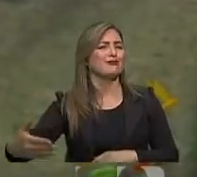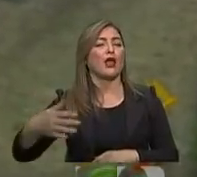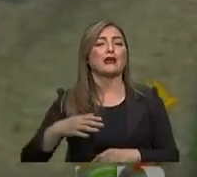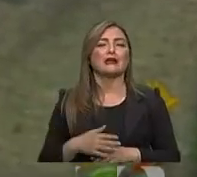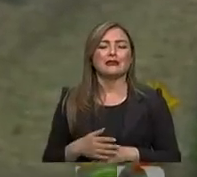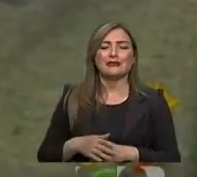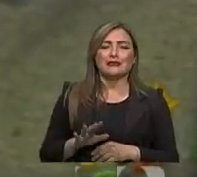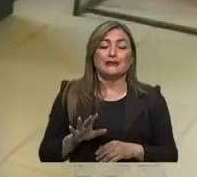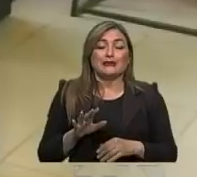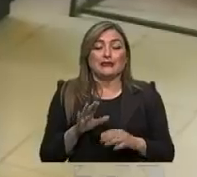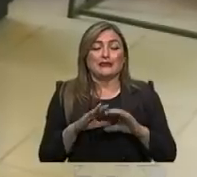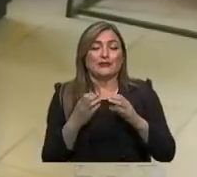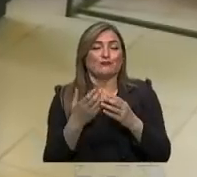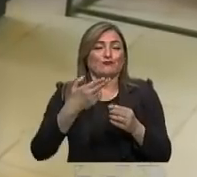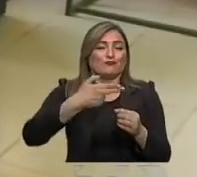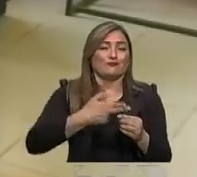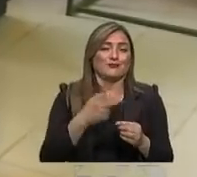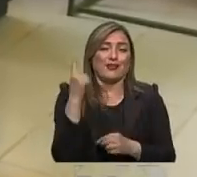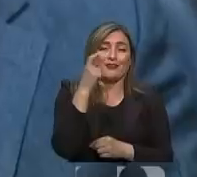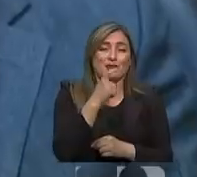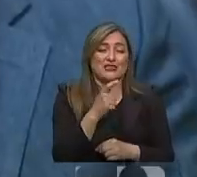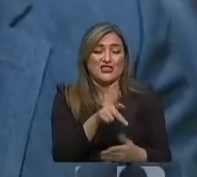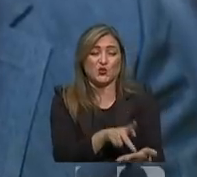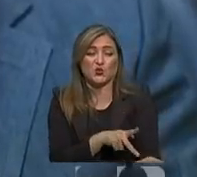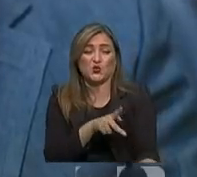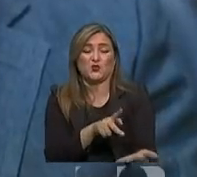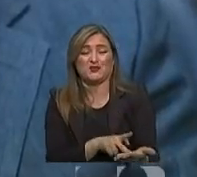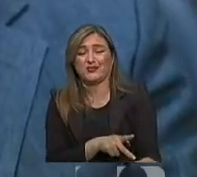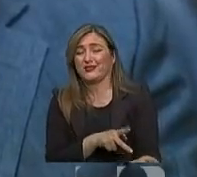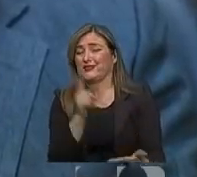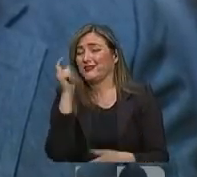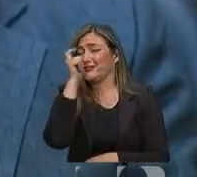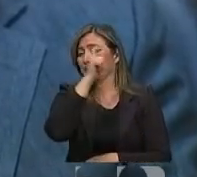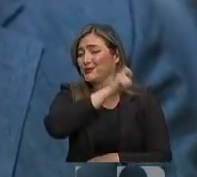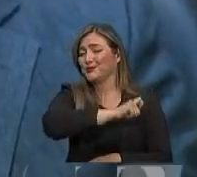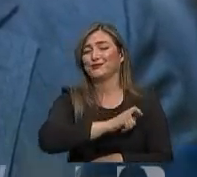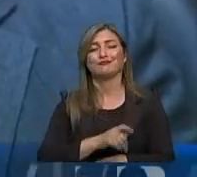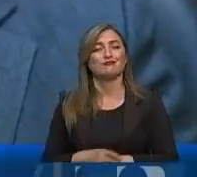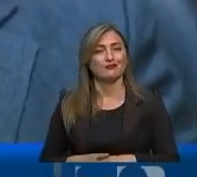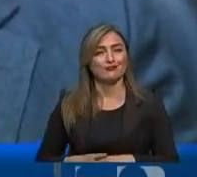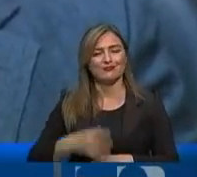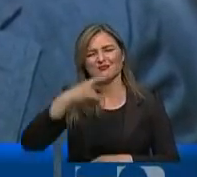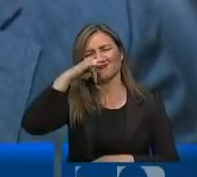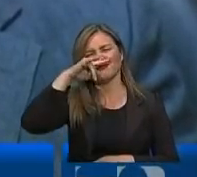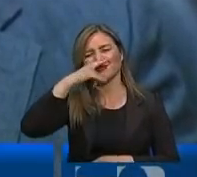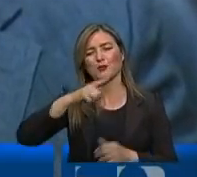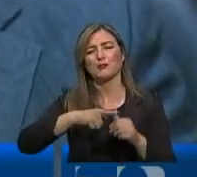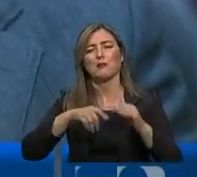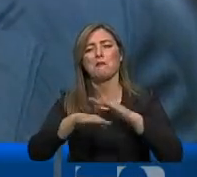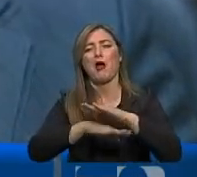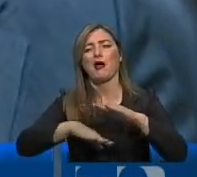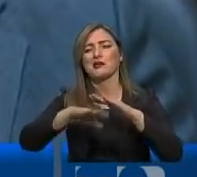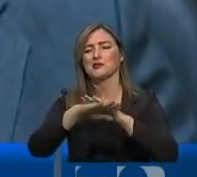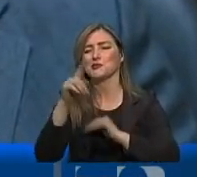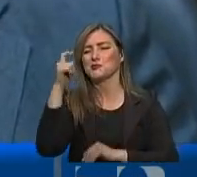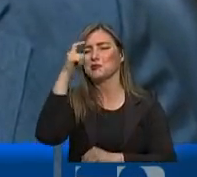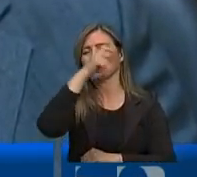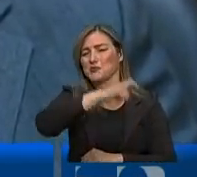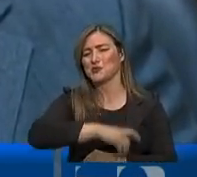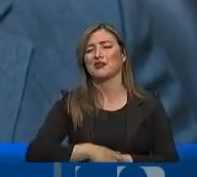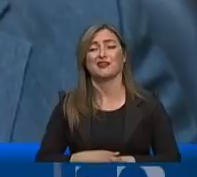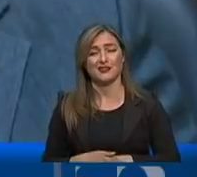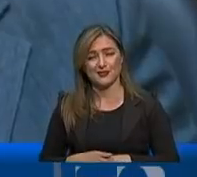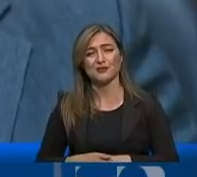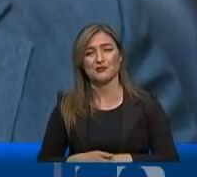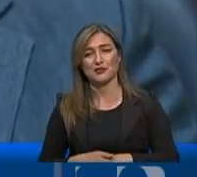a las clases presenciales suele ser más complicada. Especialmente en los niños de los primeros años. Los grados